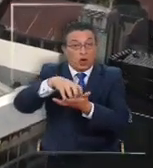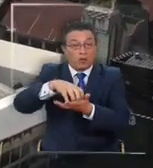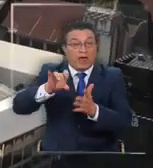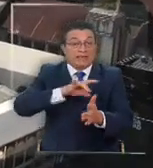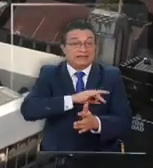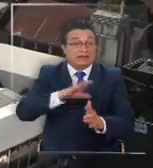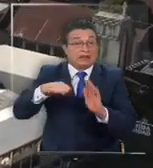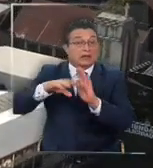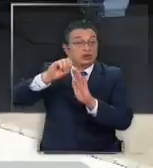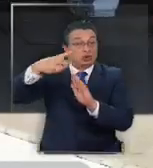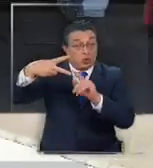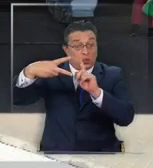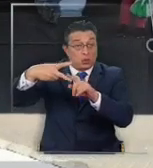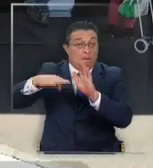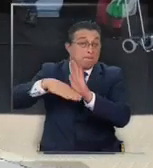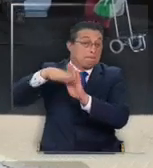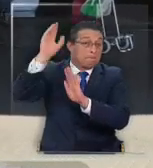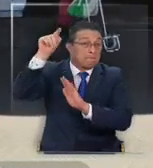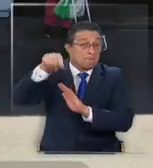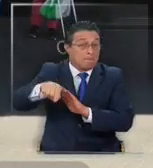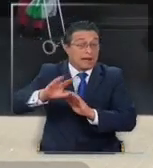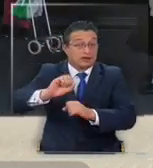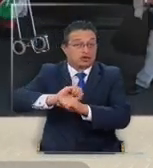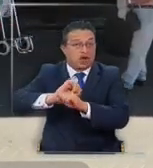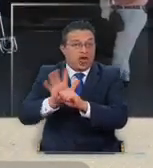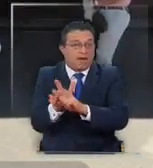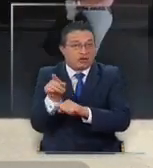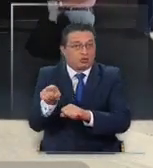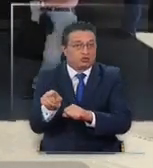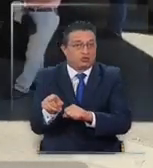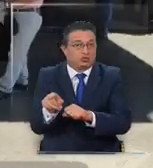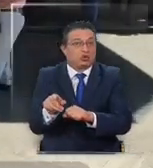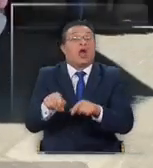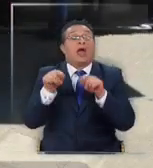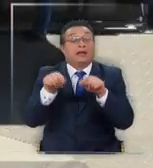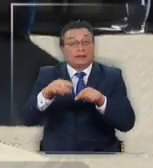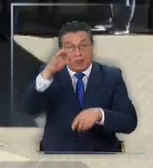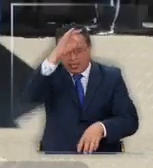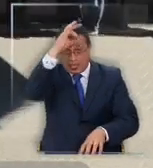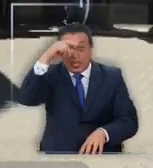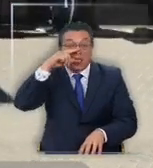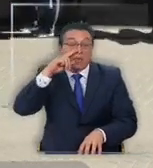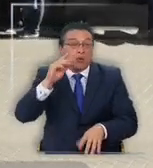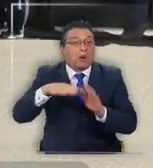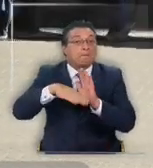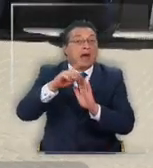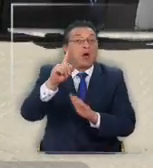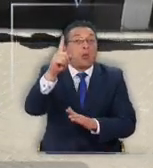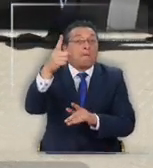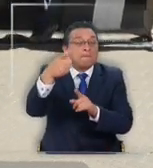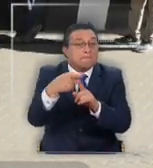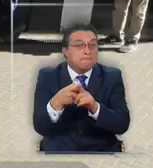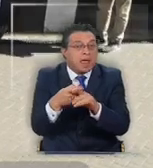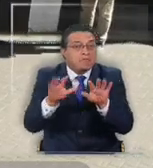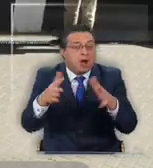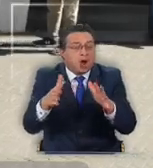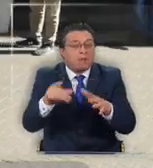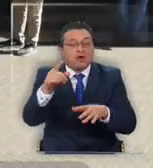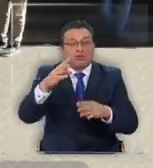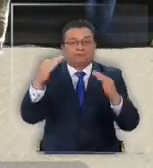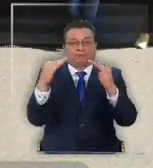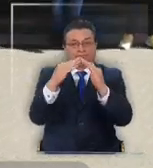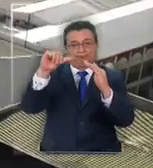mayor cantidad de contagiados de covite 19 por esto temo que lleva casi un mes bajo cuarentena total